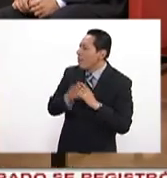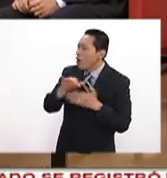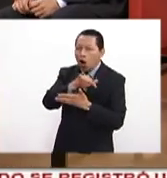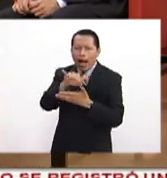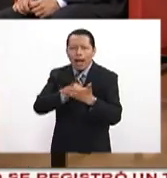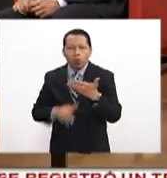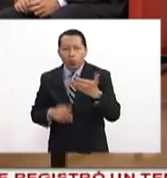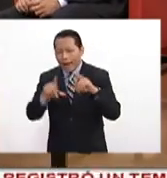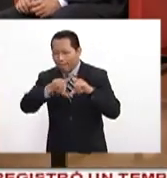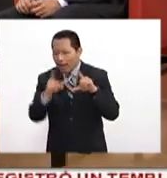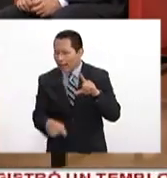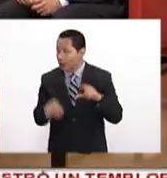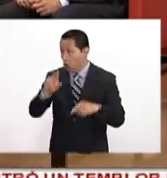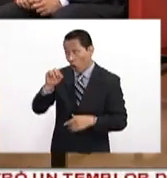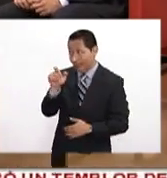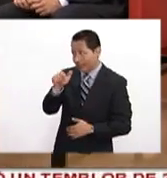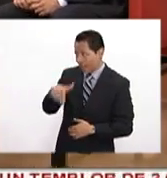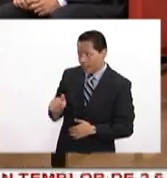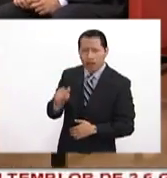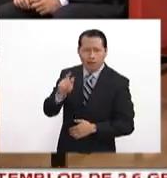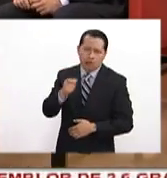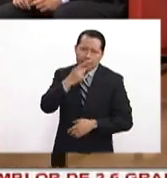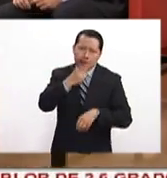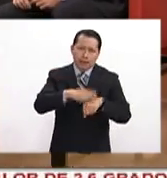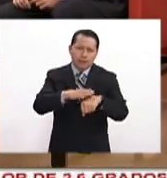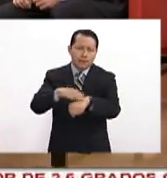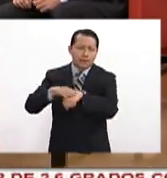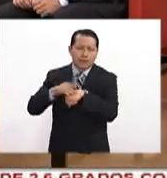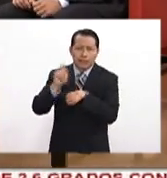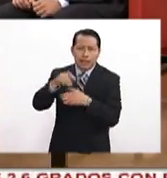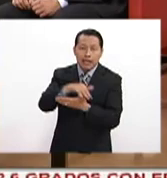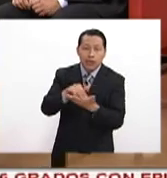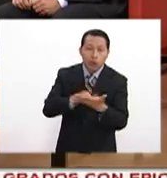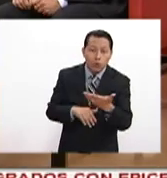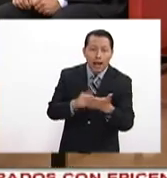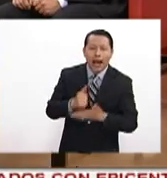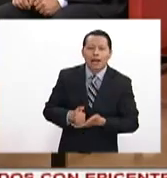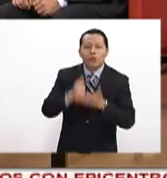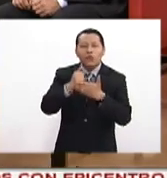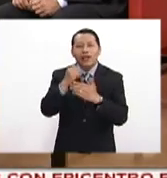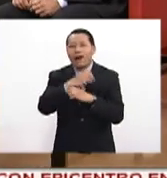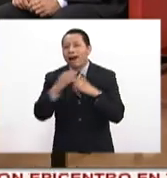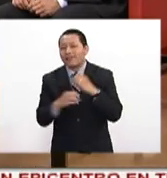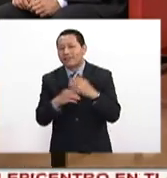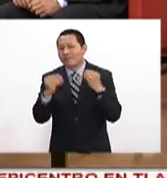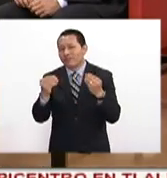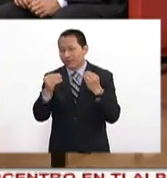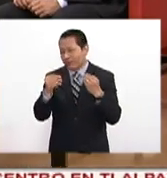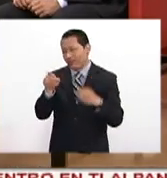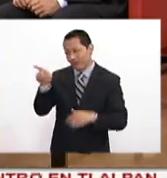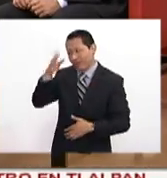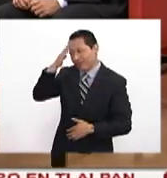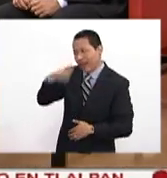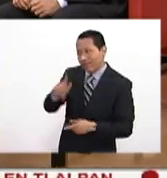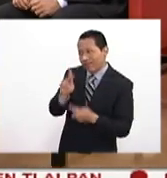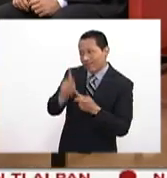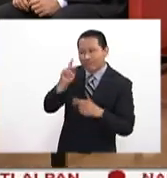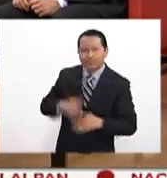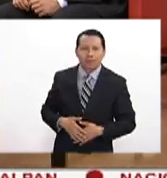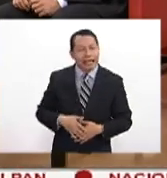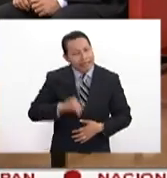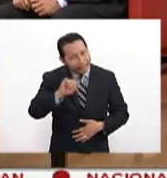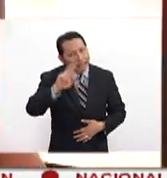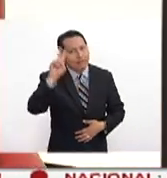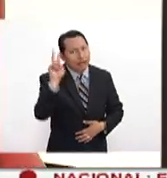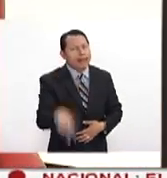lectura en este país. Desde Roxana, jóvenes, claro. no, y hay que decirles que la lectura nos ayuda a muchas cosas y tú lo sabes perfectamente. Sí, la